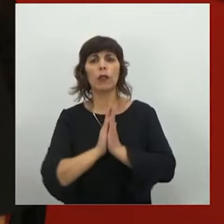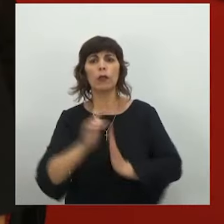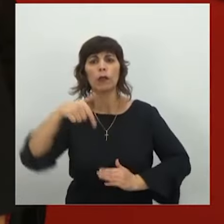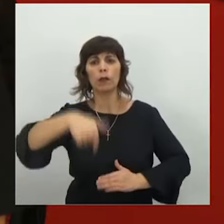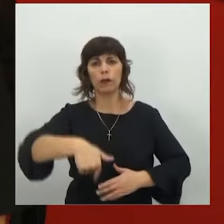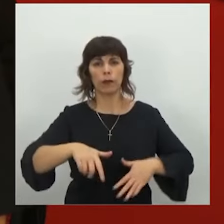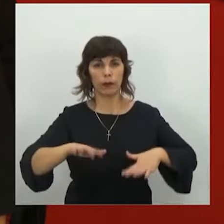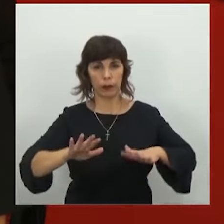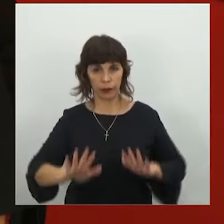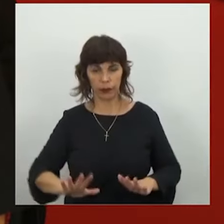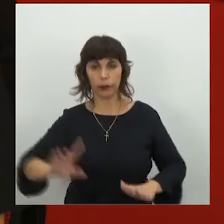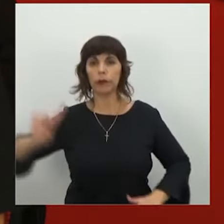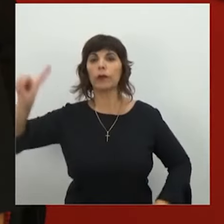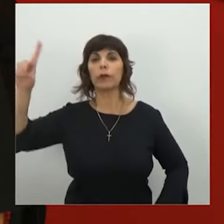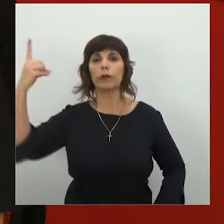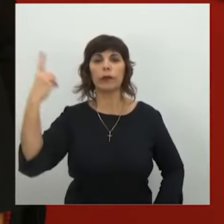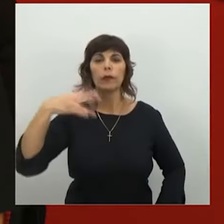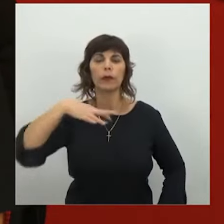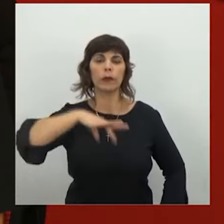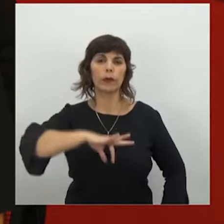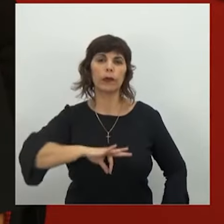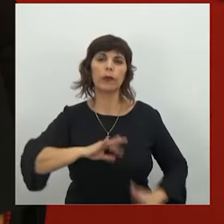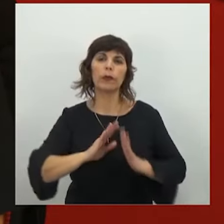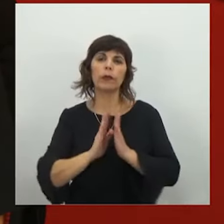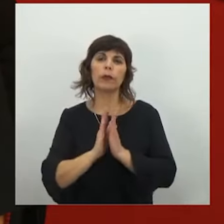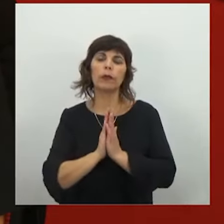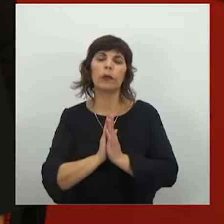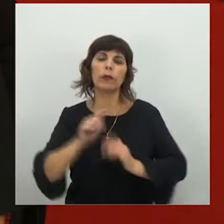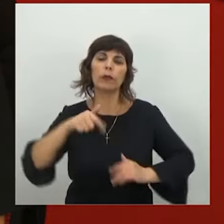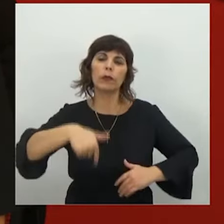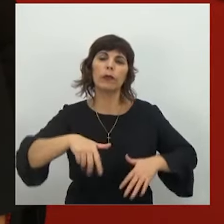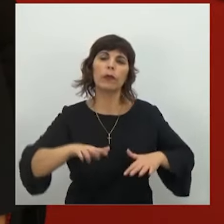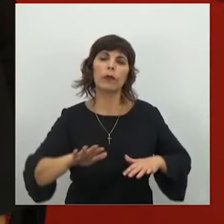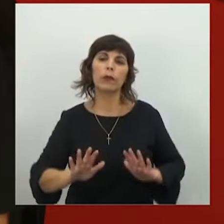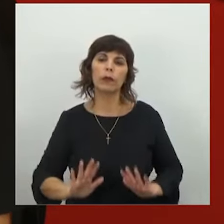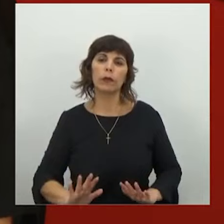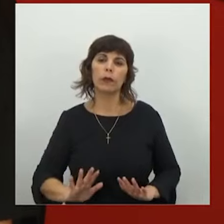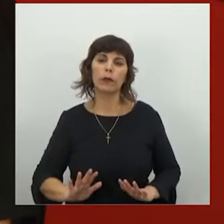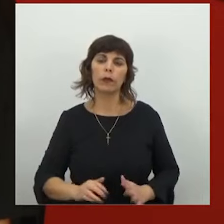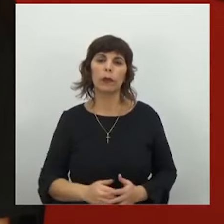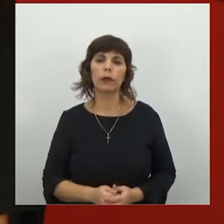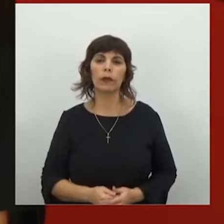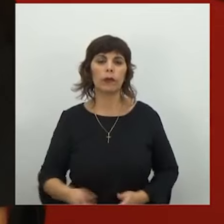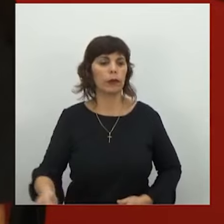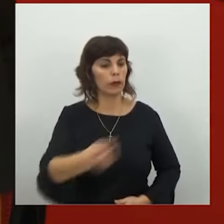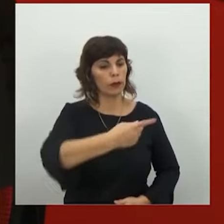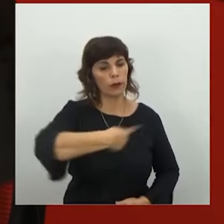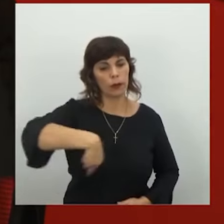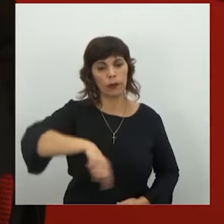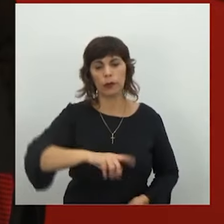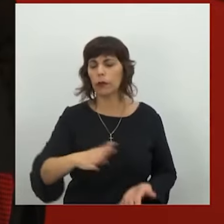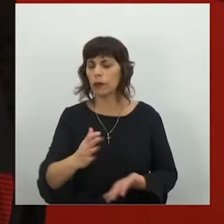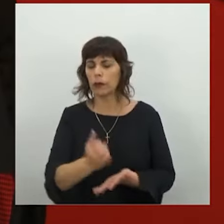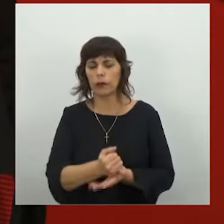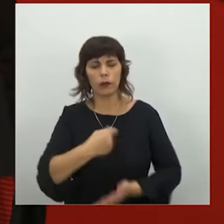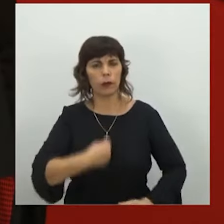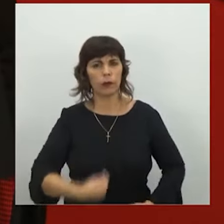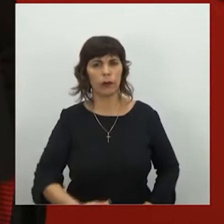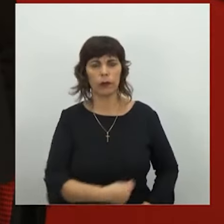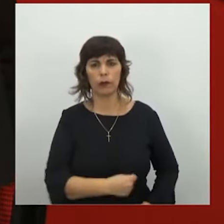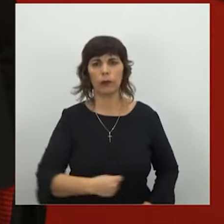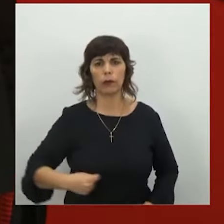Dios, el Espíritu Santo, Él está aquí. Todos nosotros cristianos,